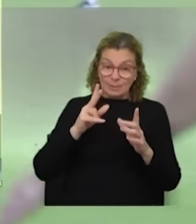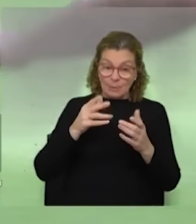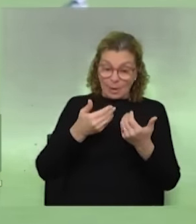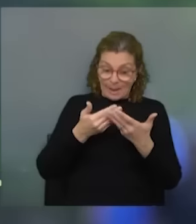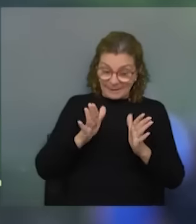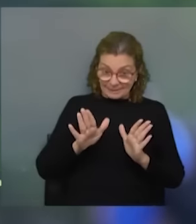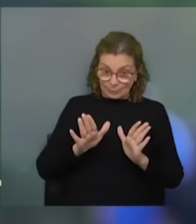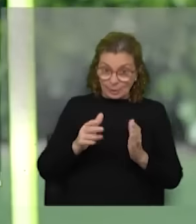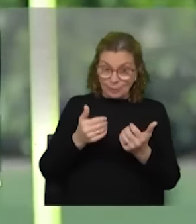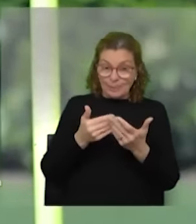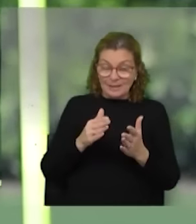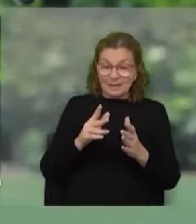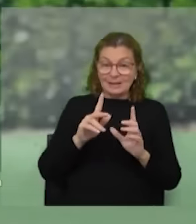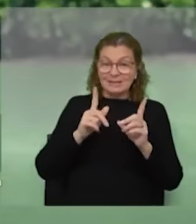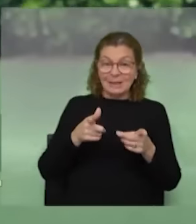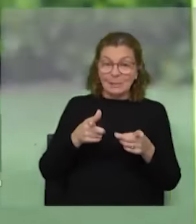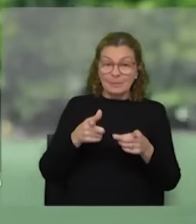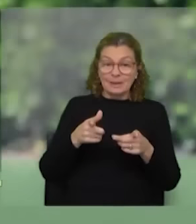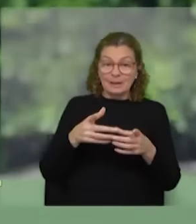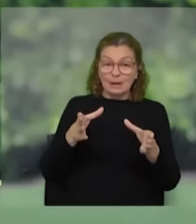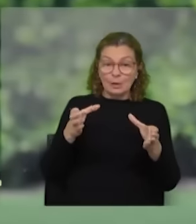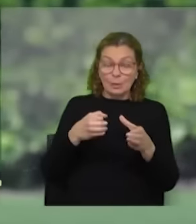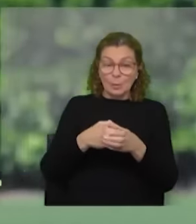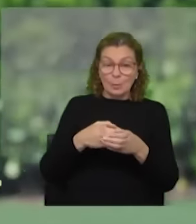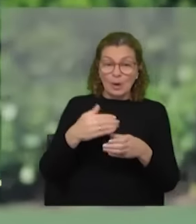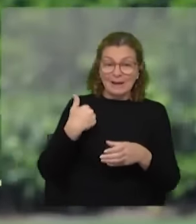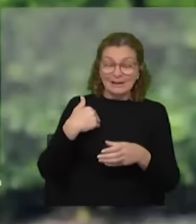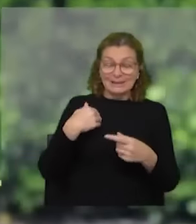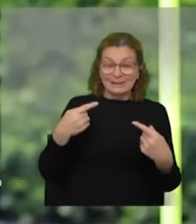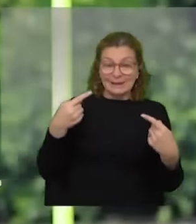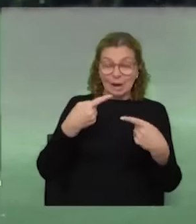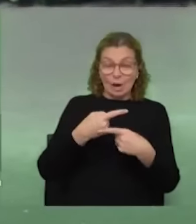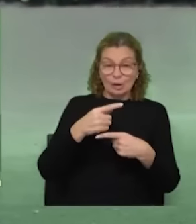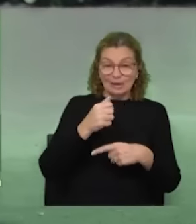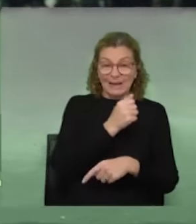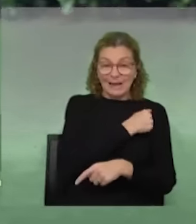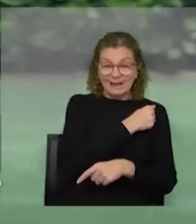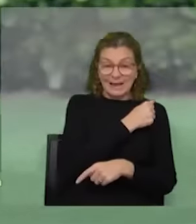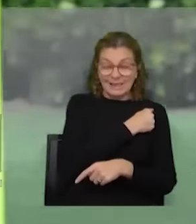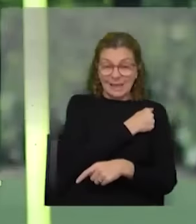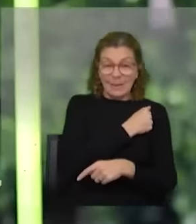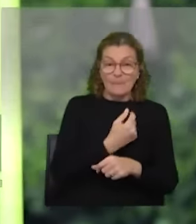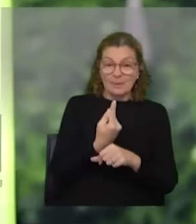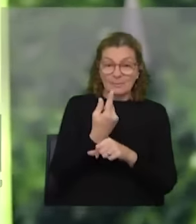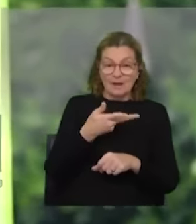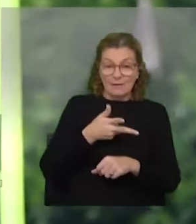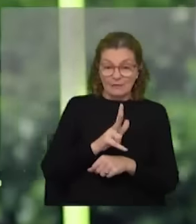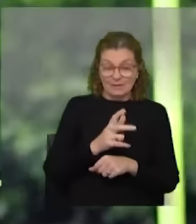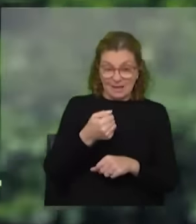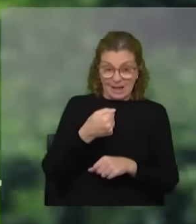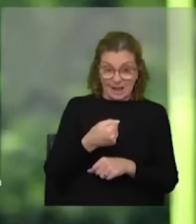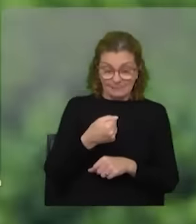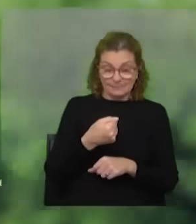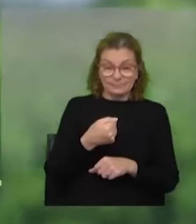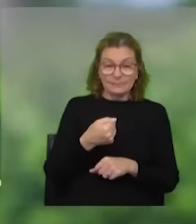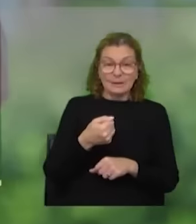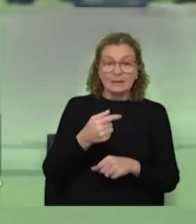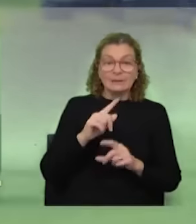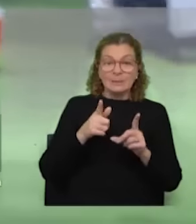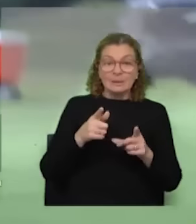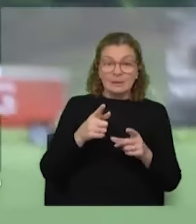apertura y el partido inaugural en el que la selección de Argentina jugará contra Canadá en Georgia por la primera fecha del grupo A además a través de la